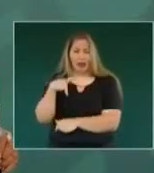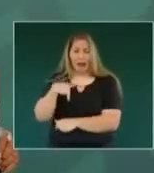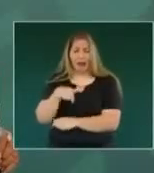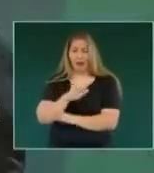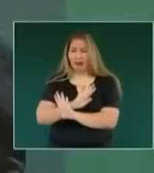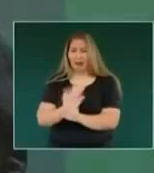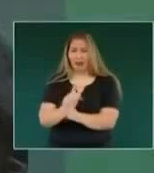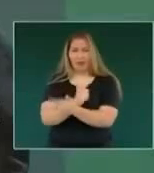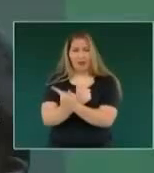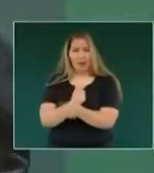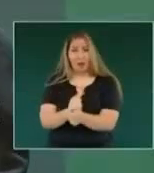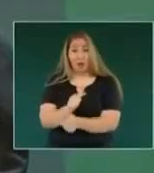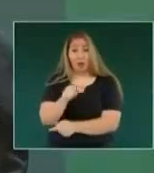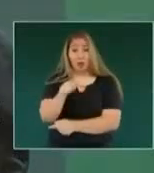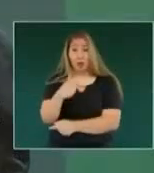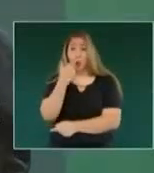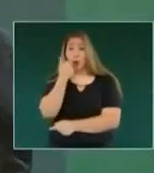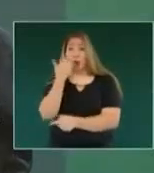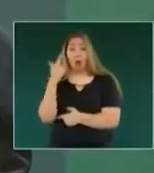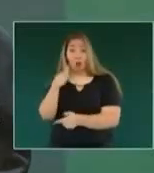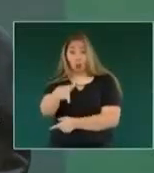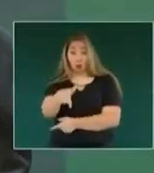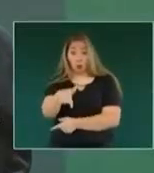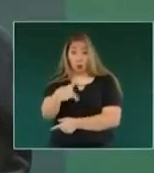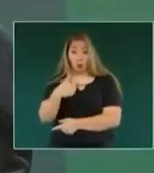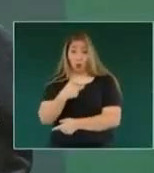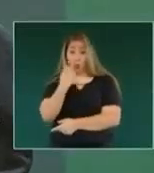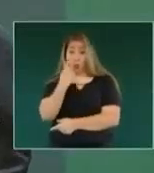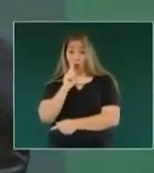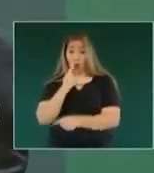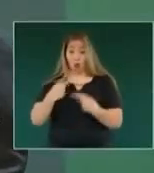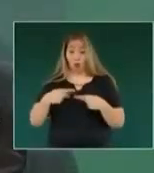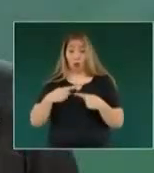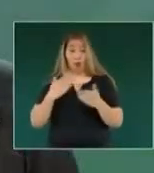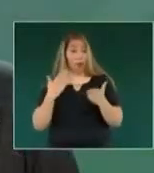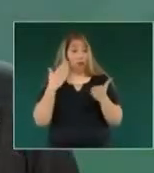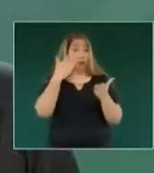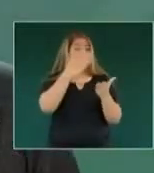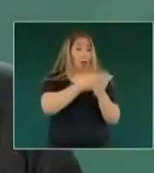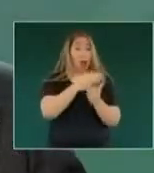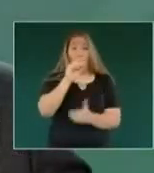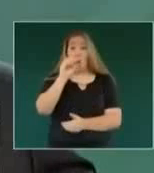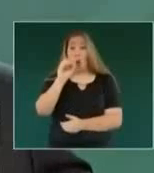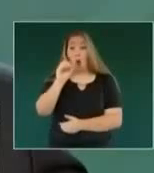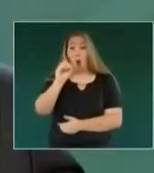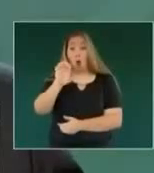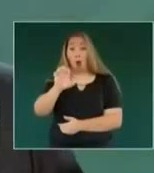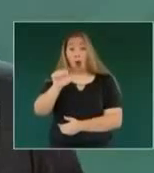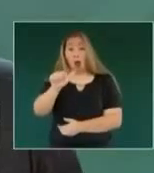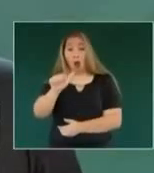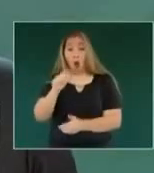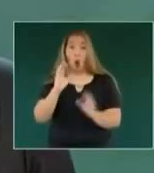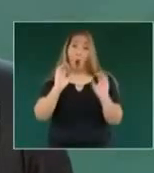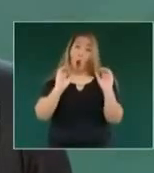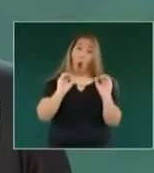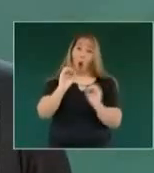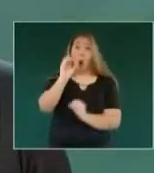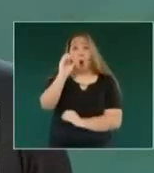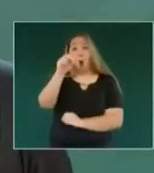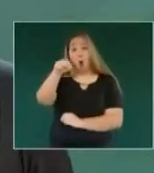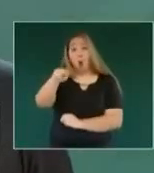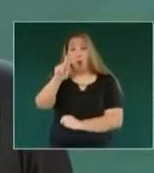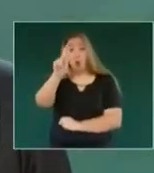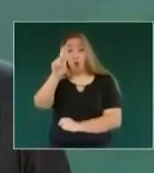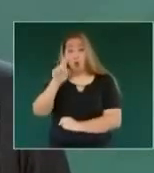La falsificación de actas ya no deben de existir. Son conductas de antes. Mire, señor presidente,